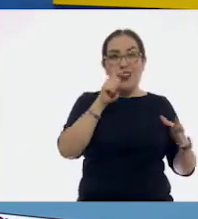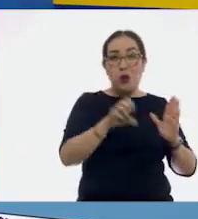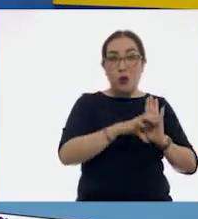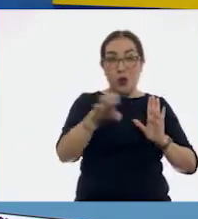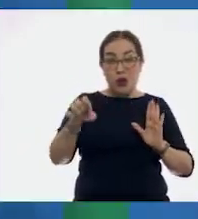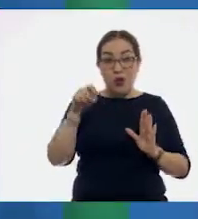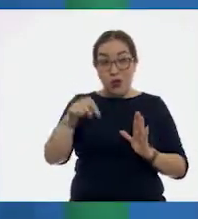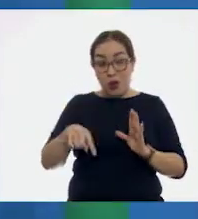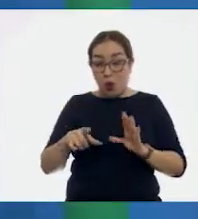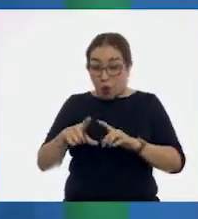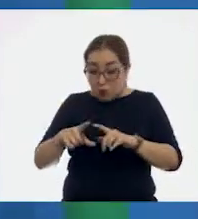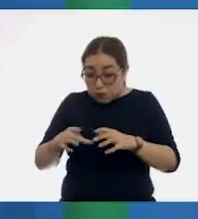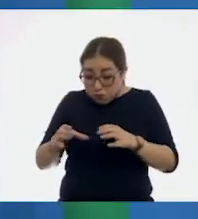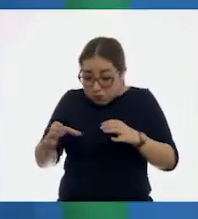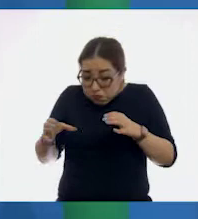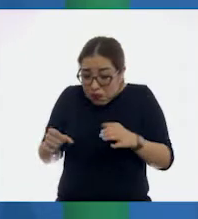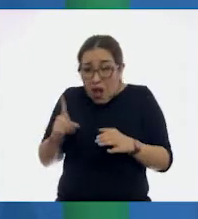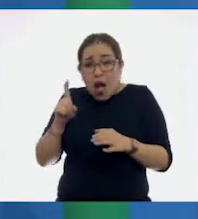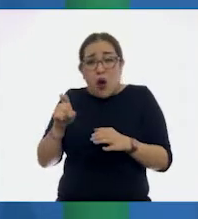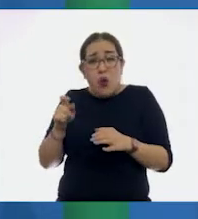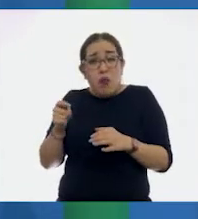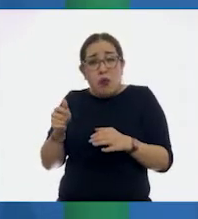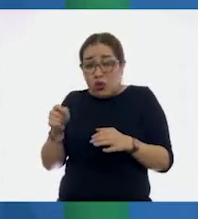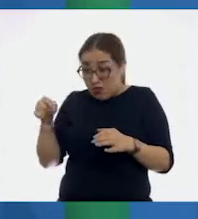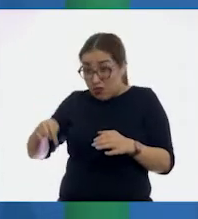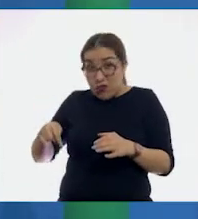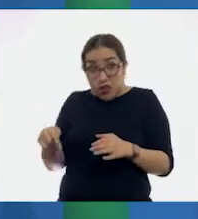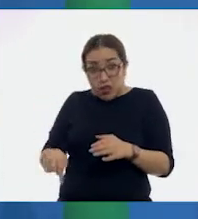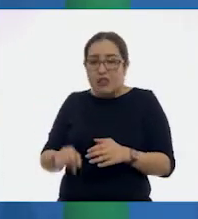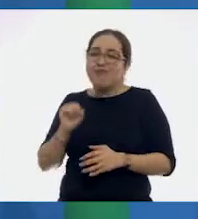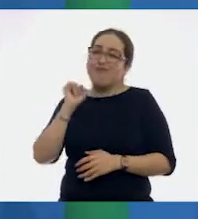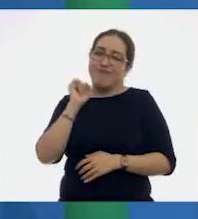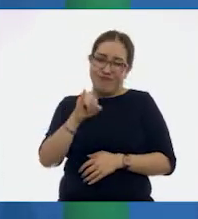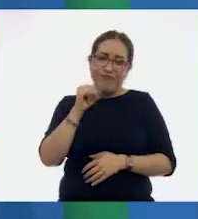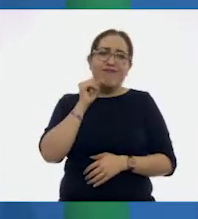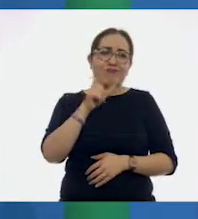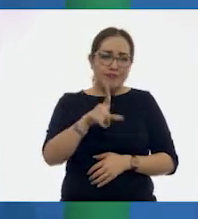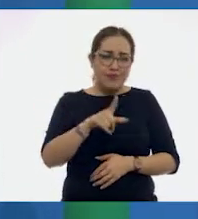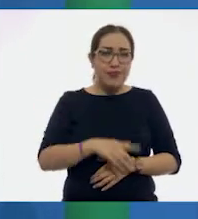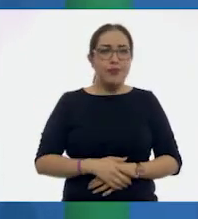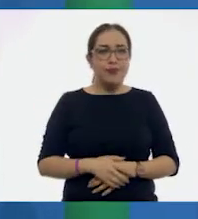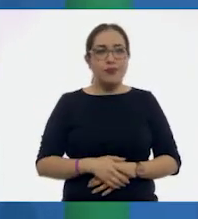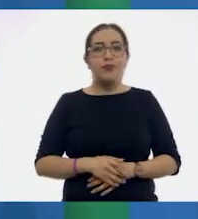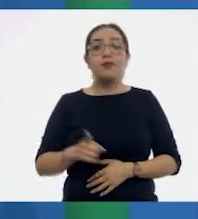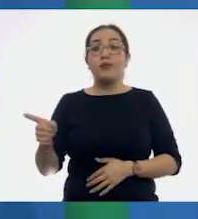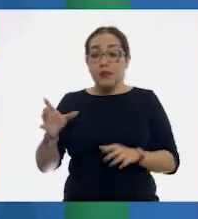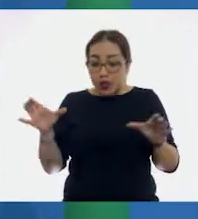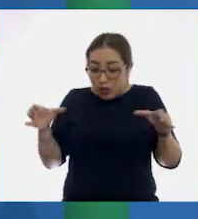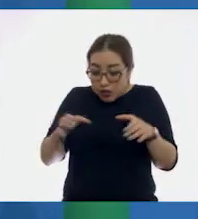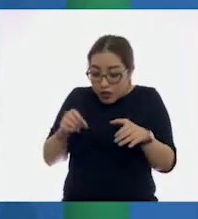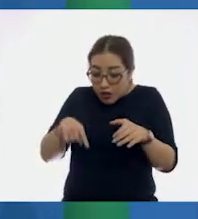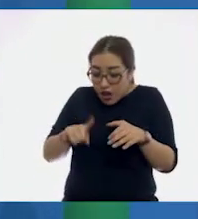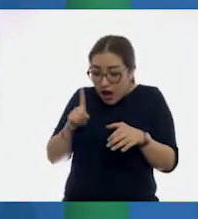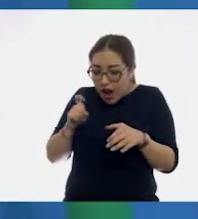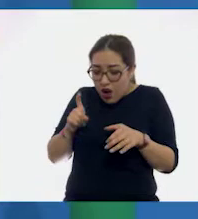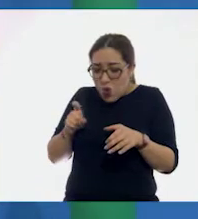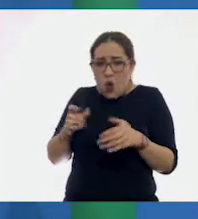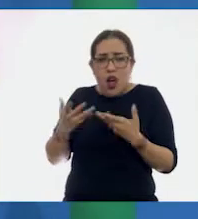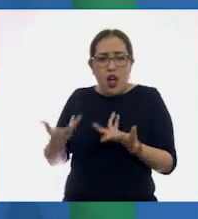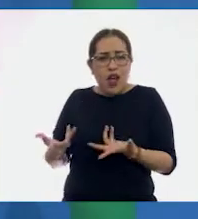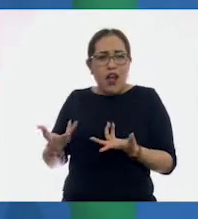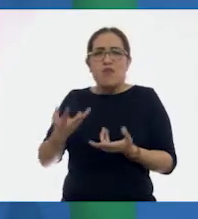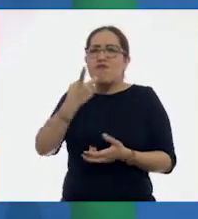charco? En efecto, un charco puede conformar un ecosistema acuático. A ver, dime,